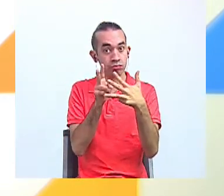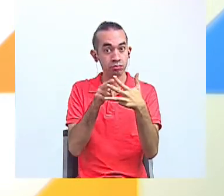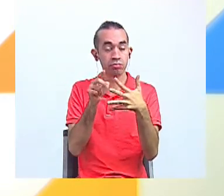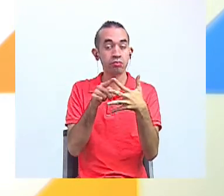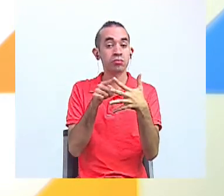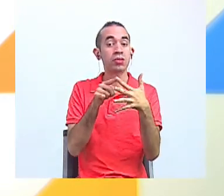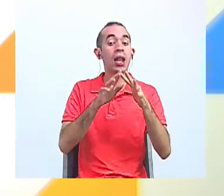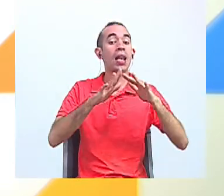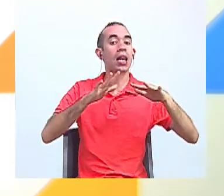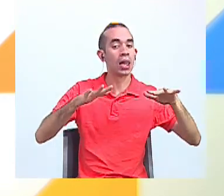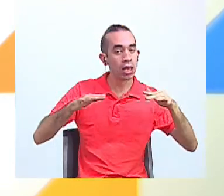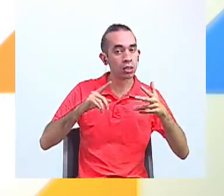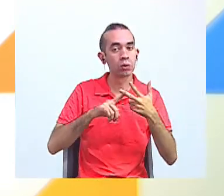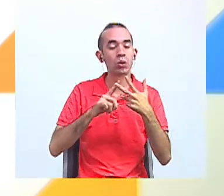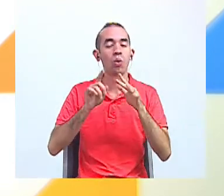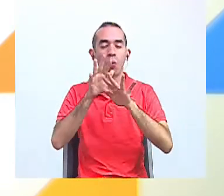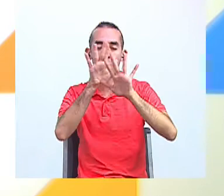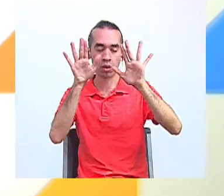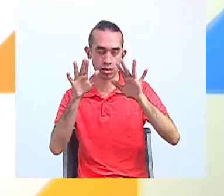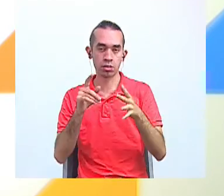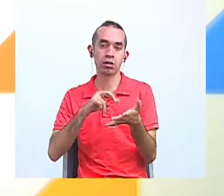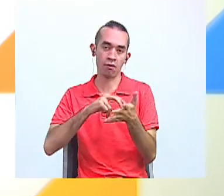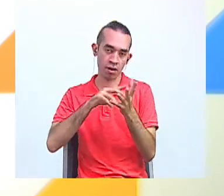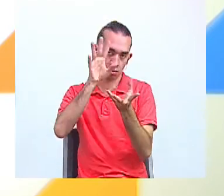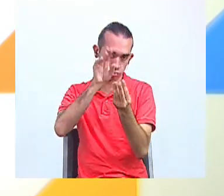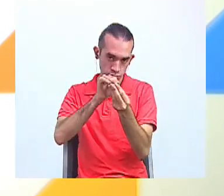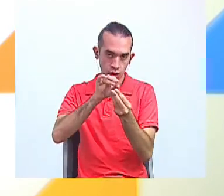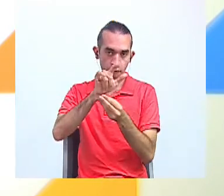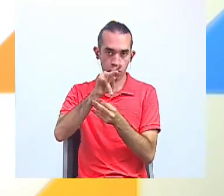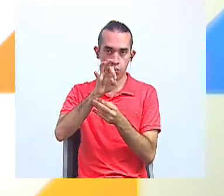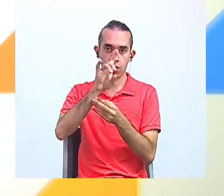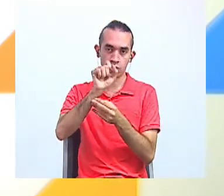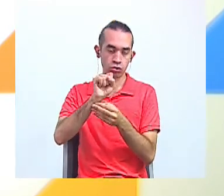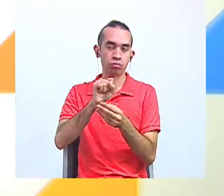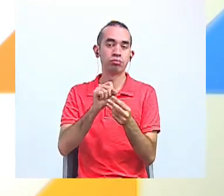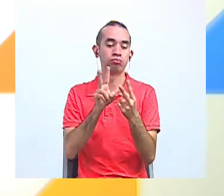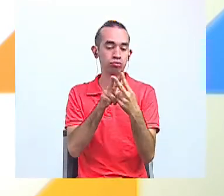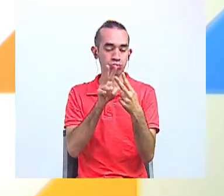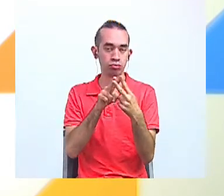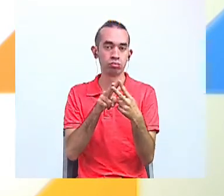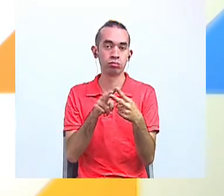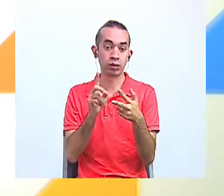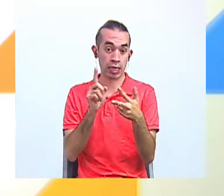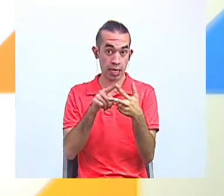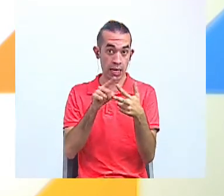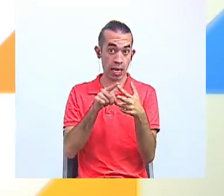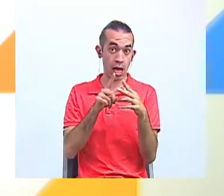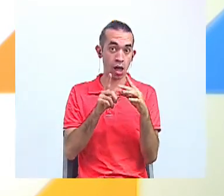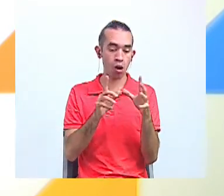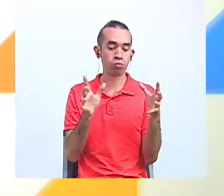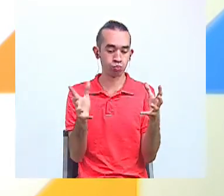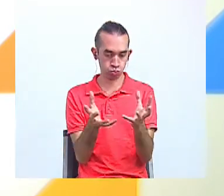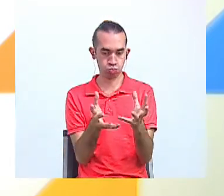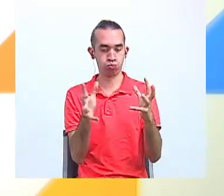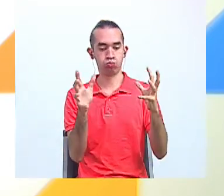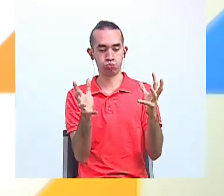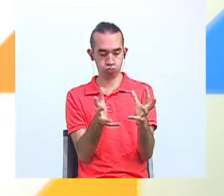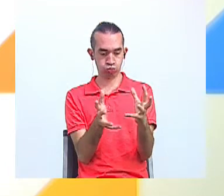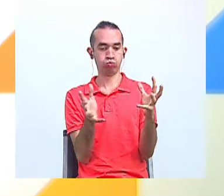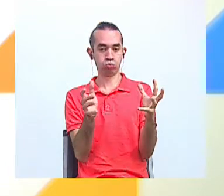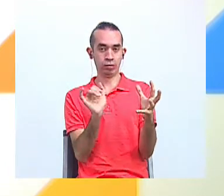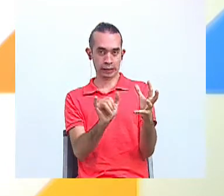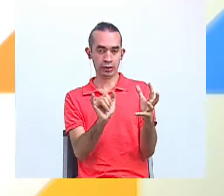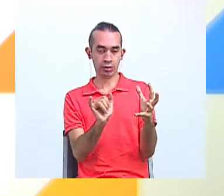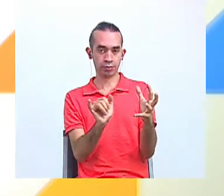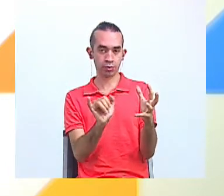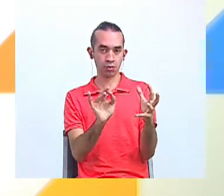hablamos de líquidos, podemos decir que tienen volumen definido, pero que no tienen forma definida. Y cuando hablamos de los